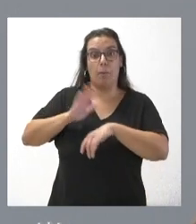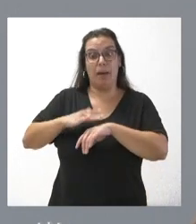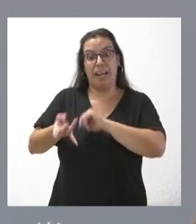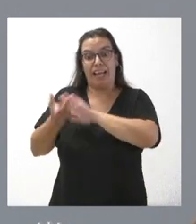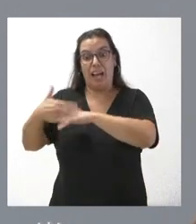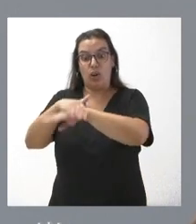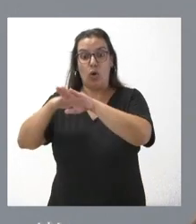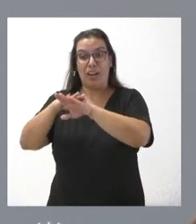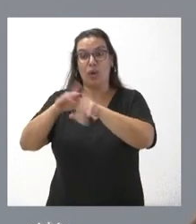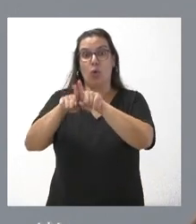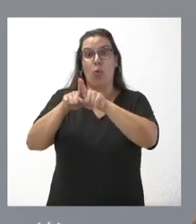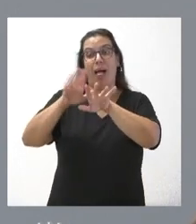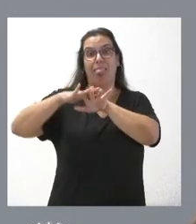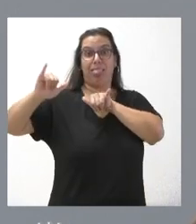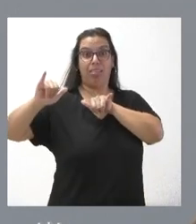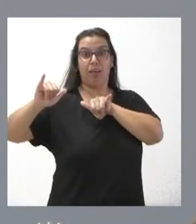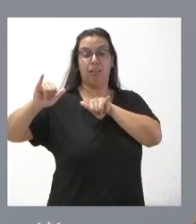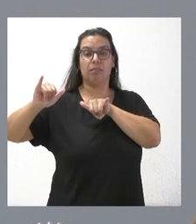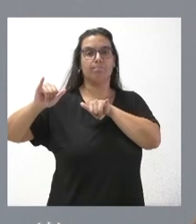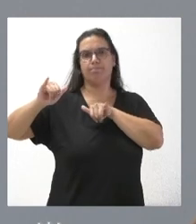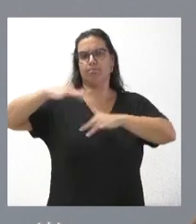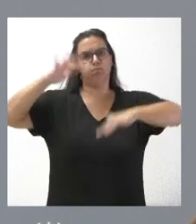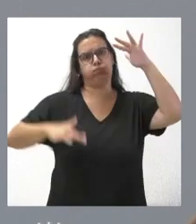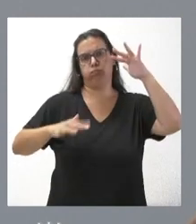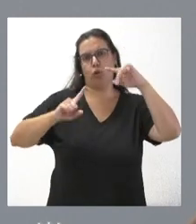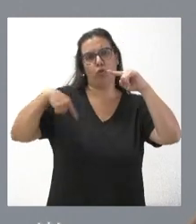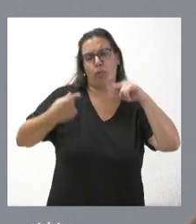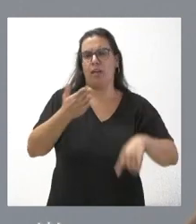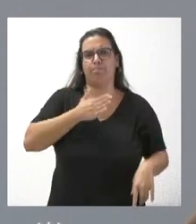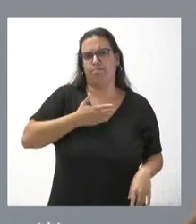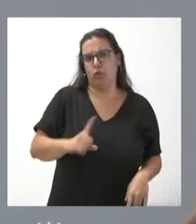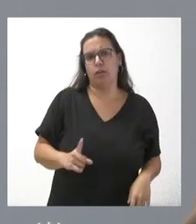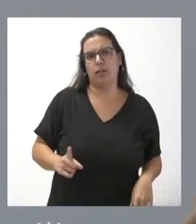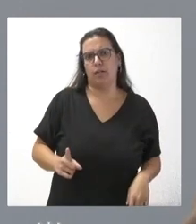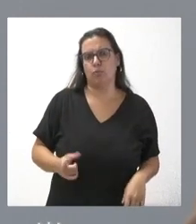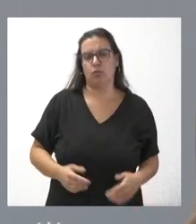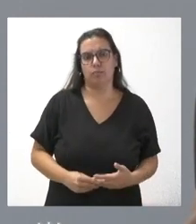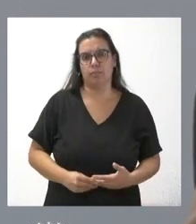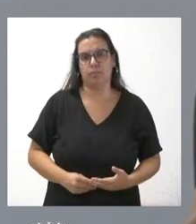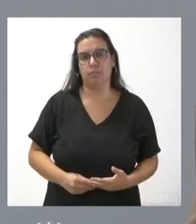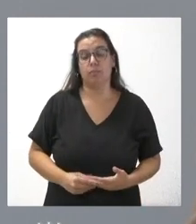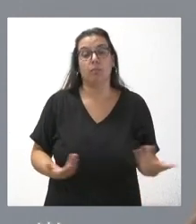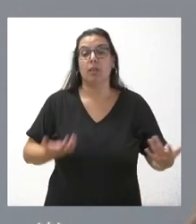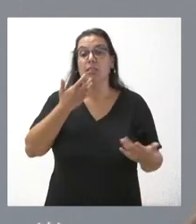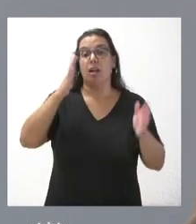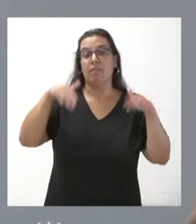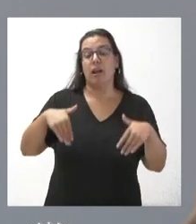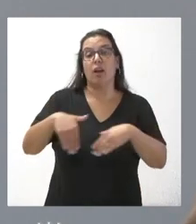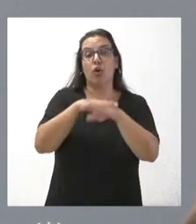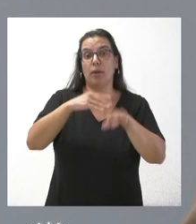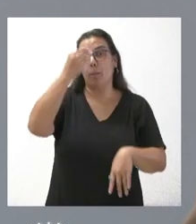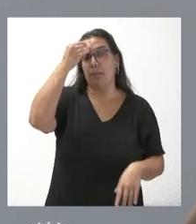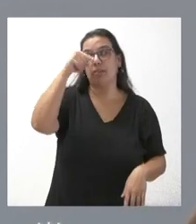sea el pago de un precio político para crear desigualdades, asimetrías o desequilibrios. Si al final el Gobierno cree que tiene que